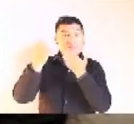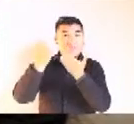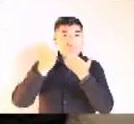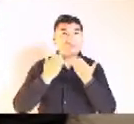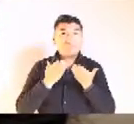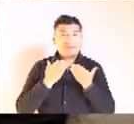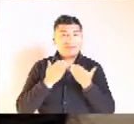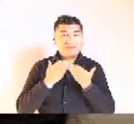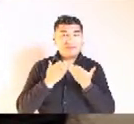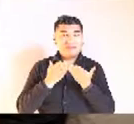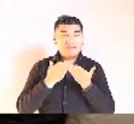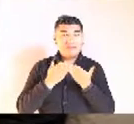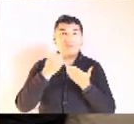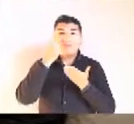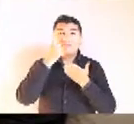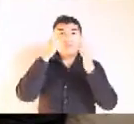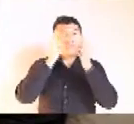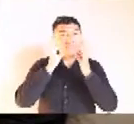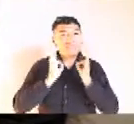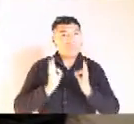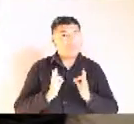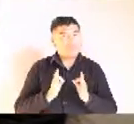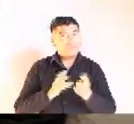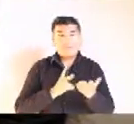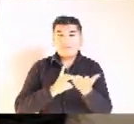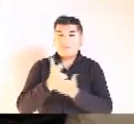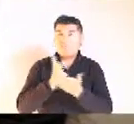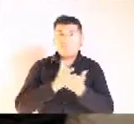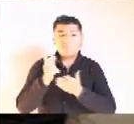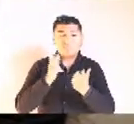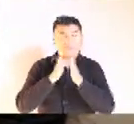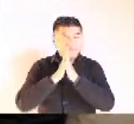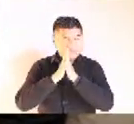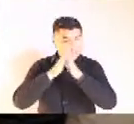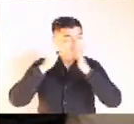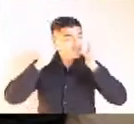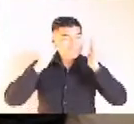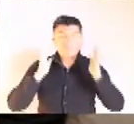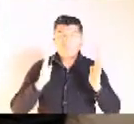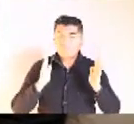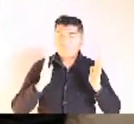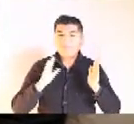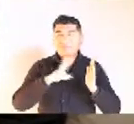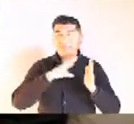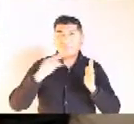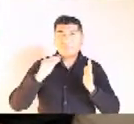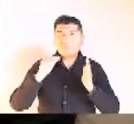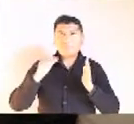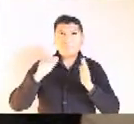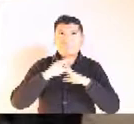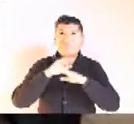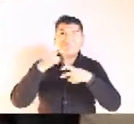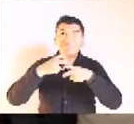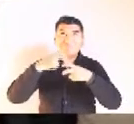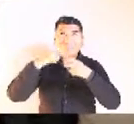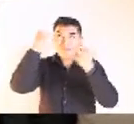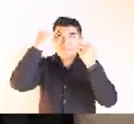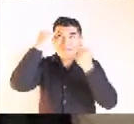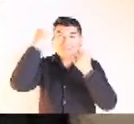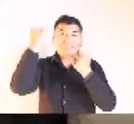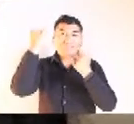misericordioso, de una forma realmente extraordinaria e inimaginable.